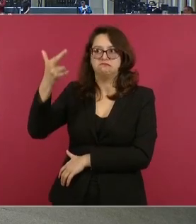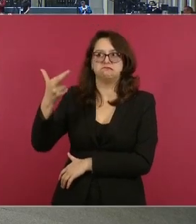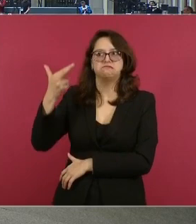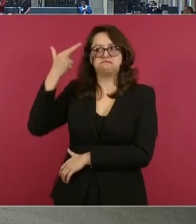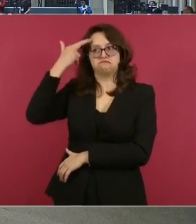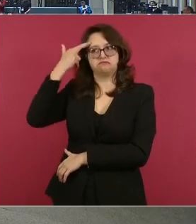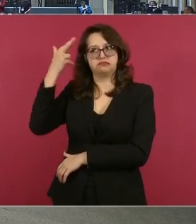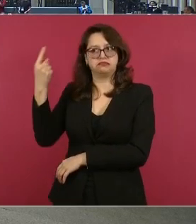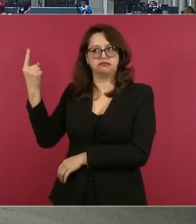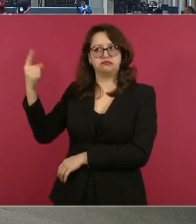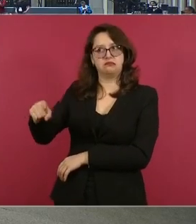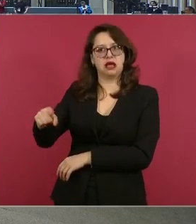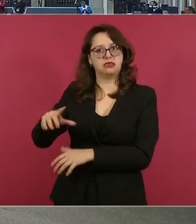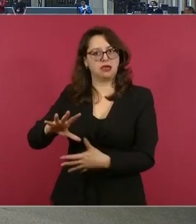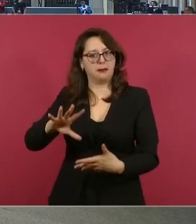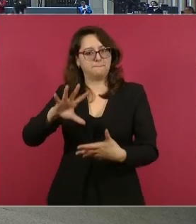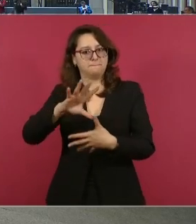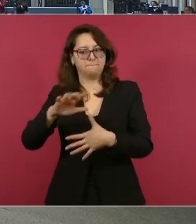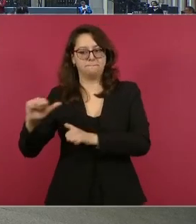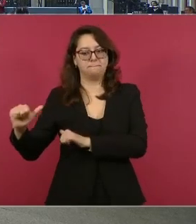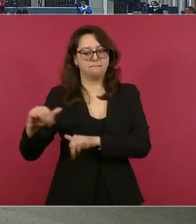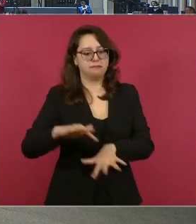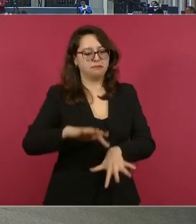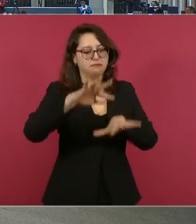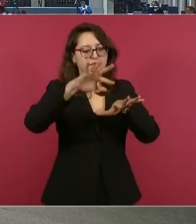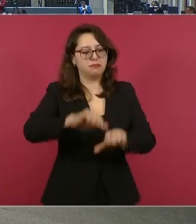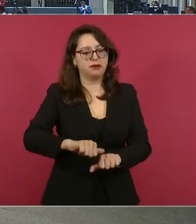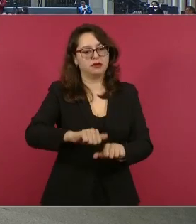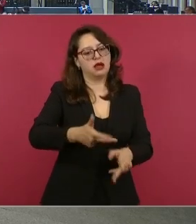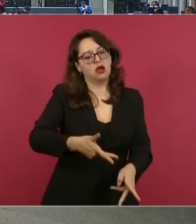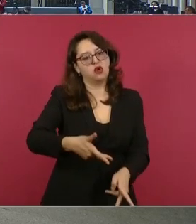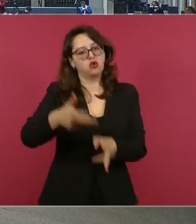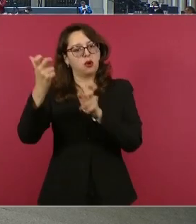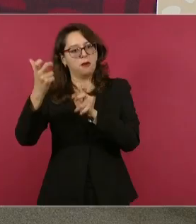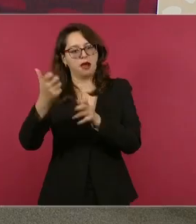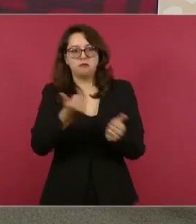la invasión y el saqueo de México